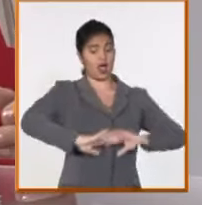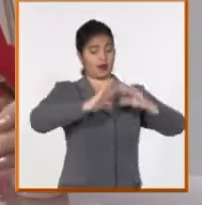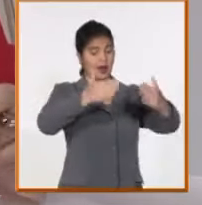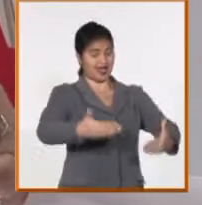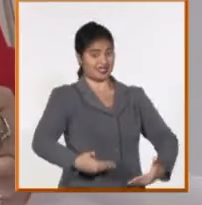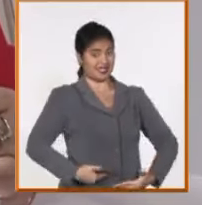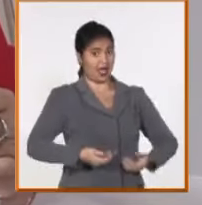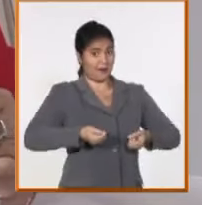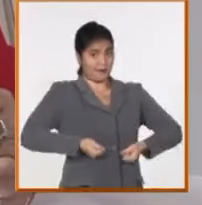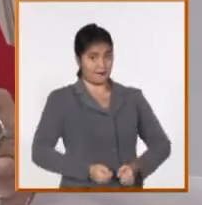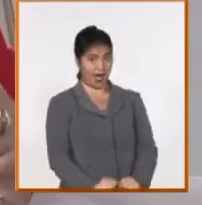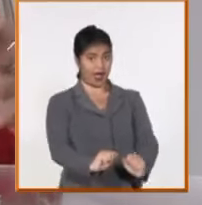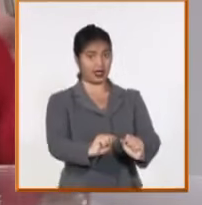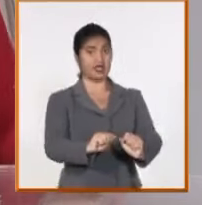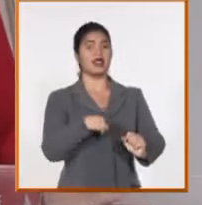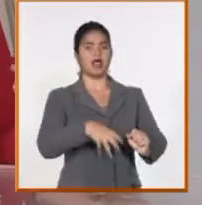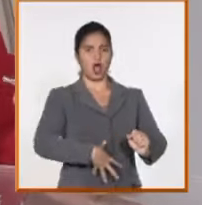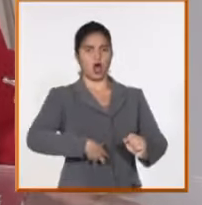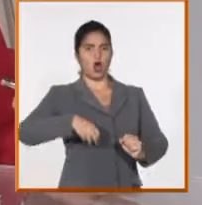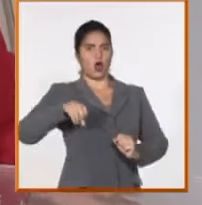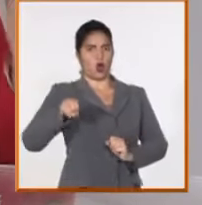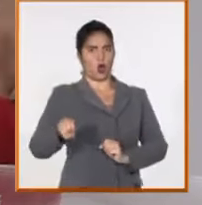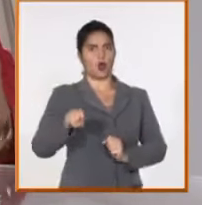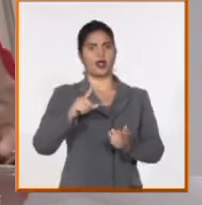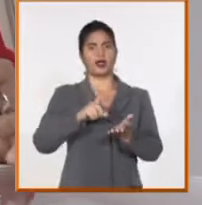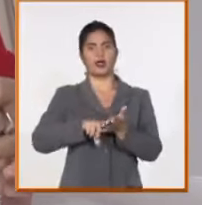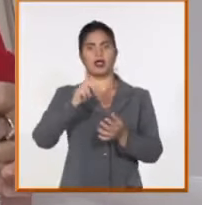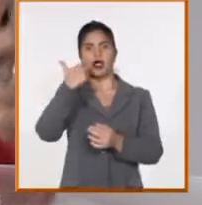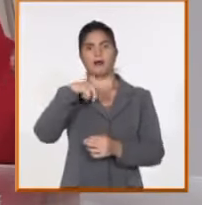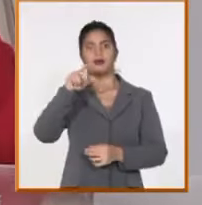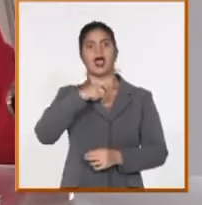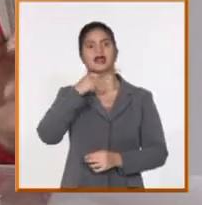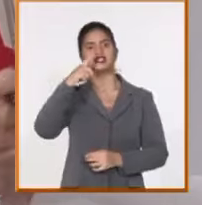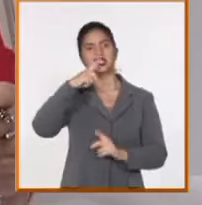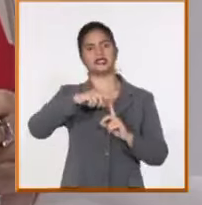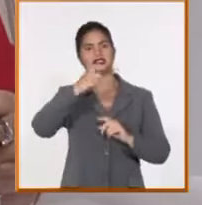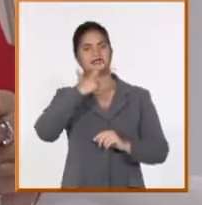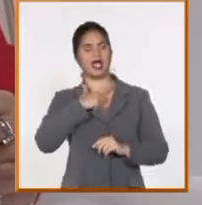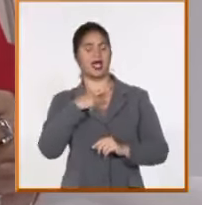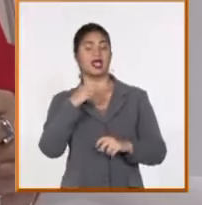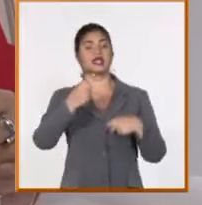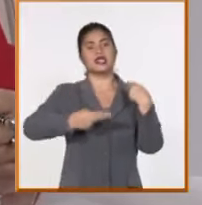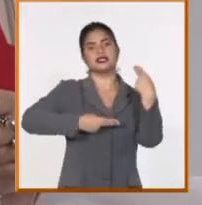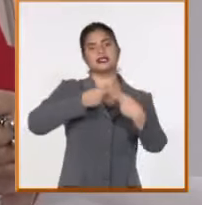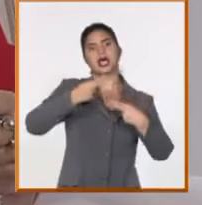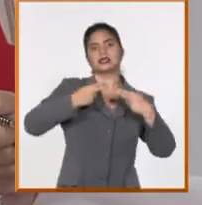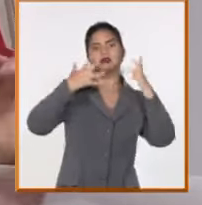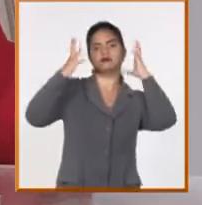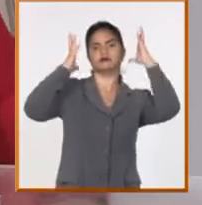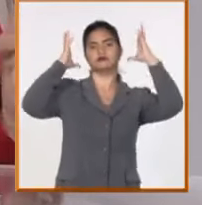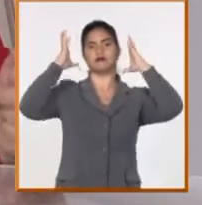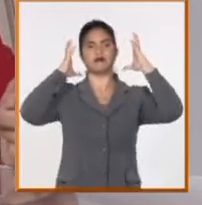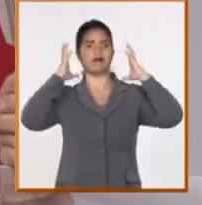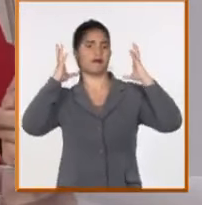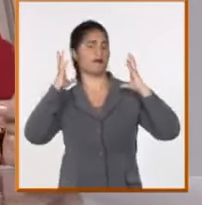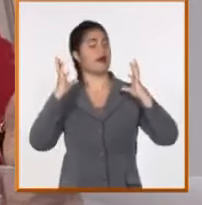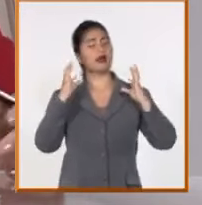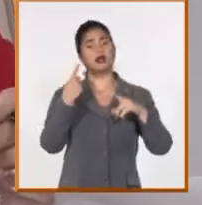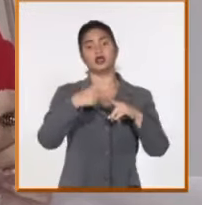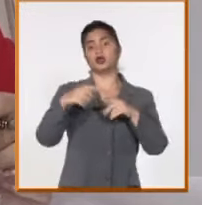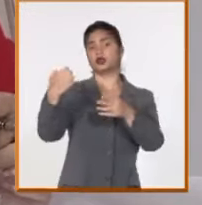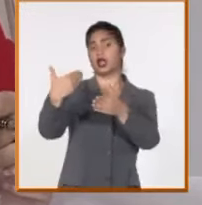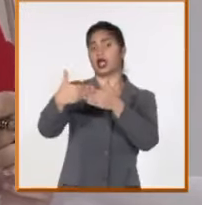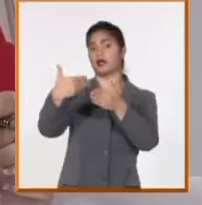la cosmética y pronto Tenemos un desarrollo también en sush el Camacho con con derivados con hidroalcohólicos eh